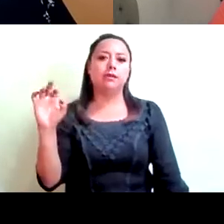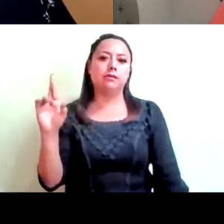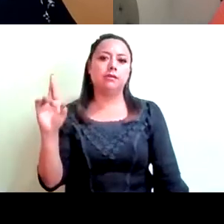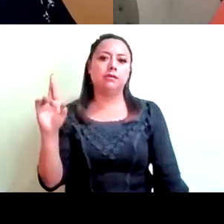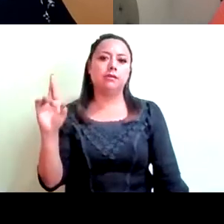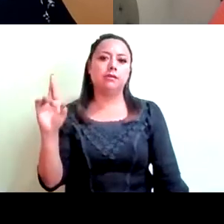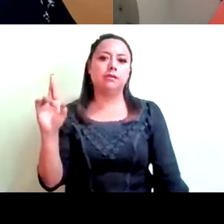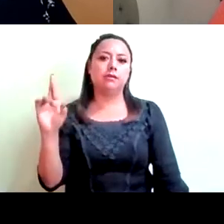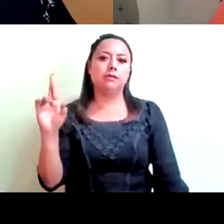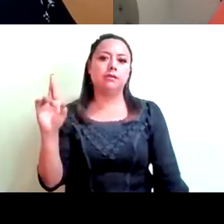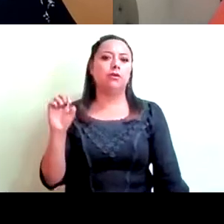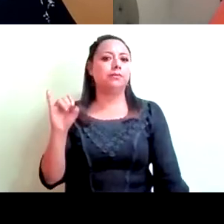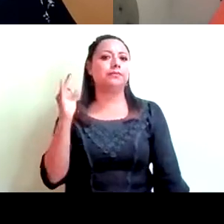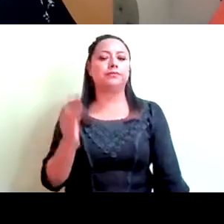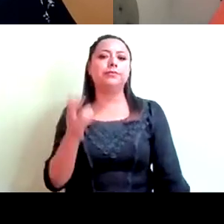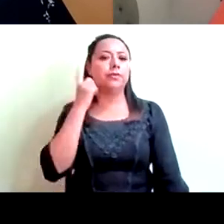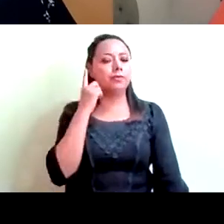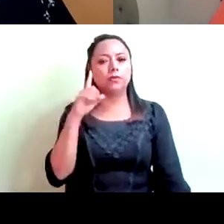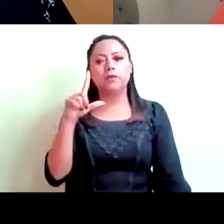Rubio Aldarán.